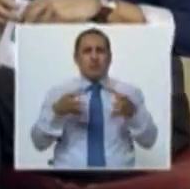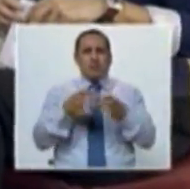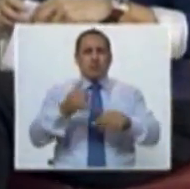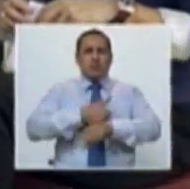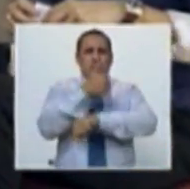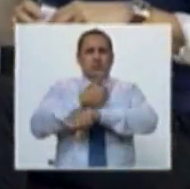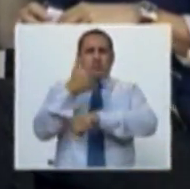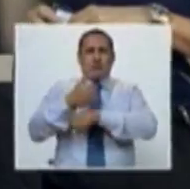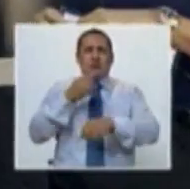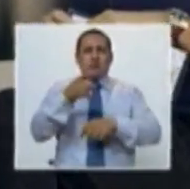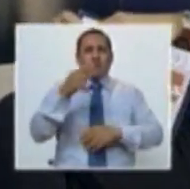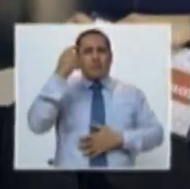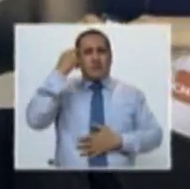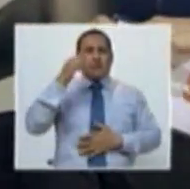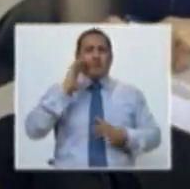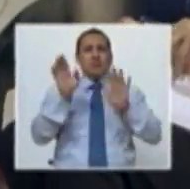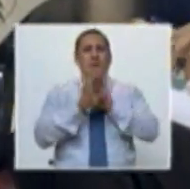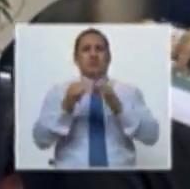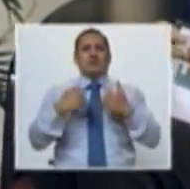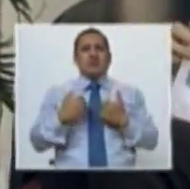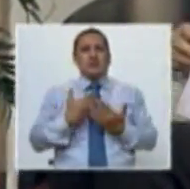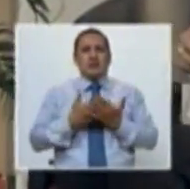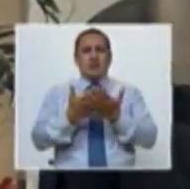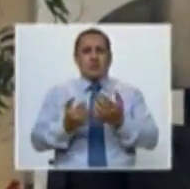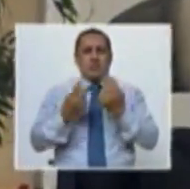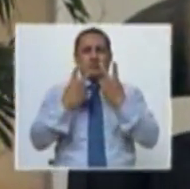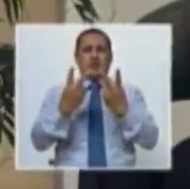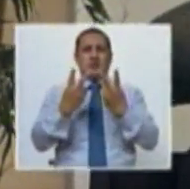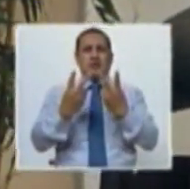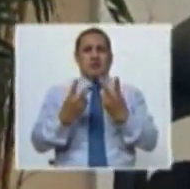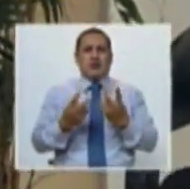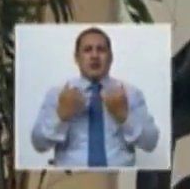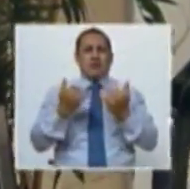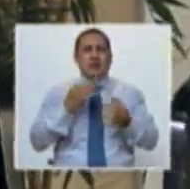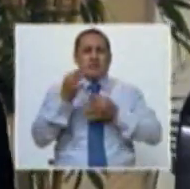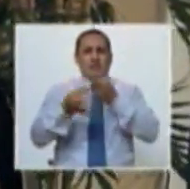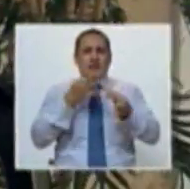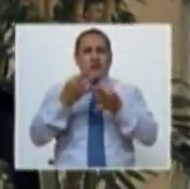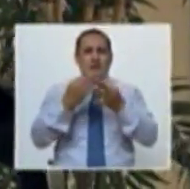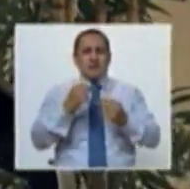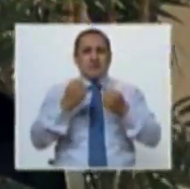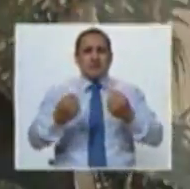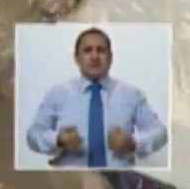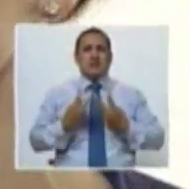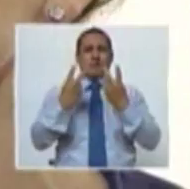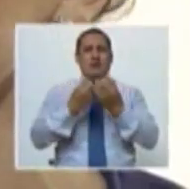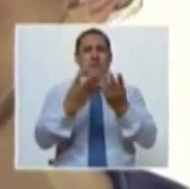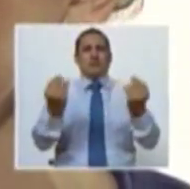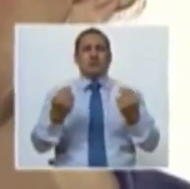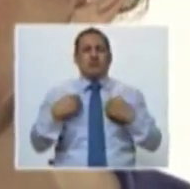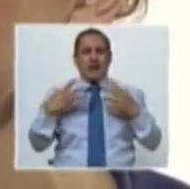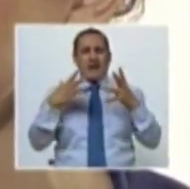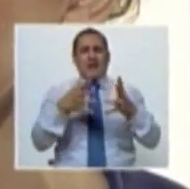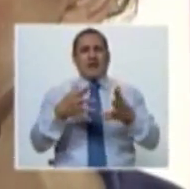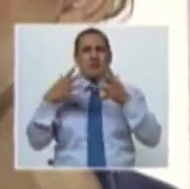tú seguramente conoces, tiene por obligación recoger todos los reclamos.